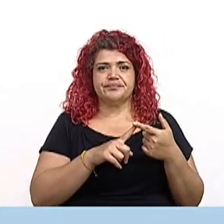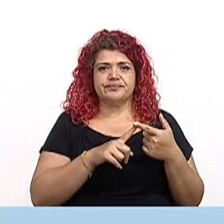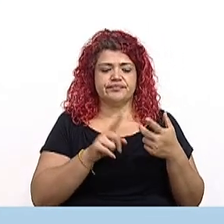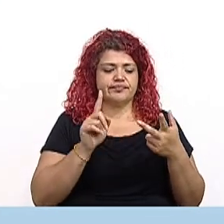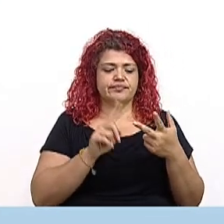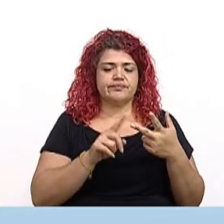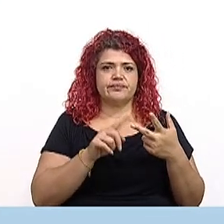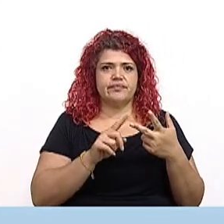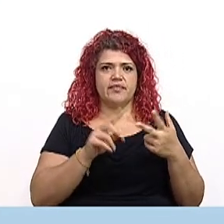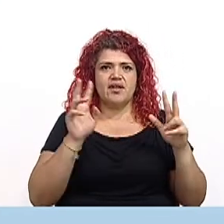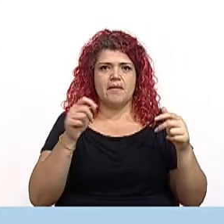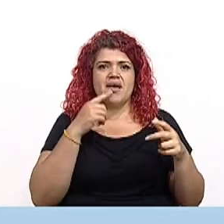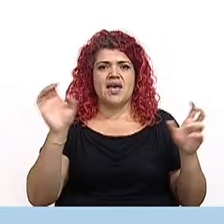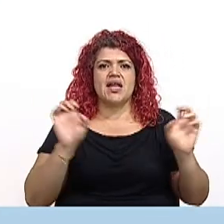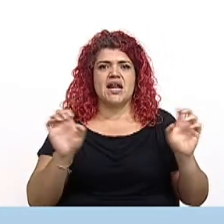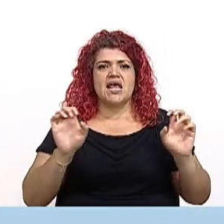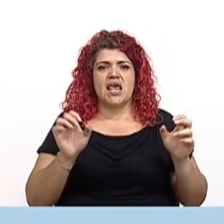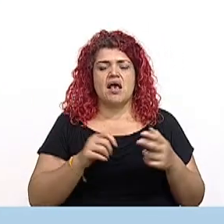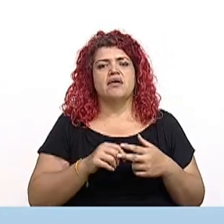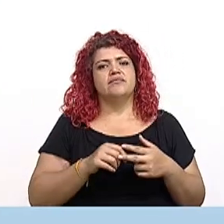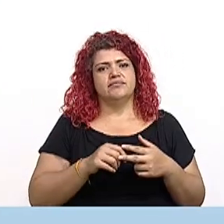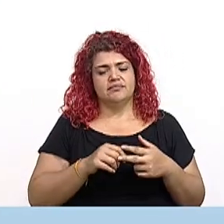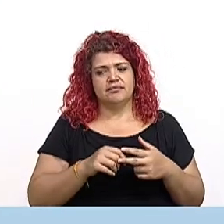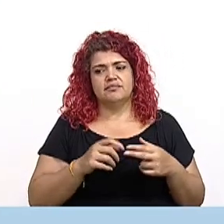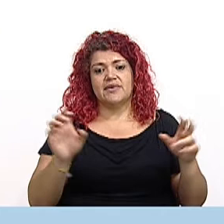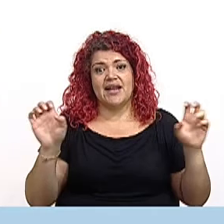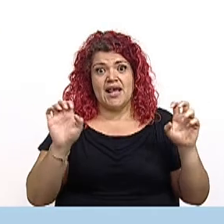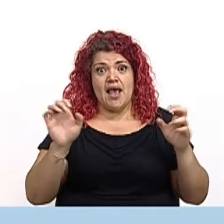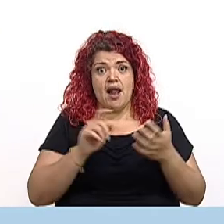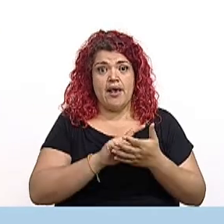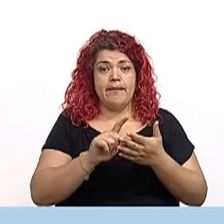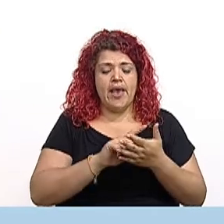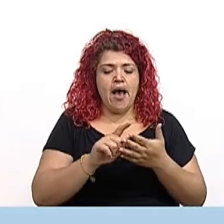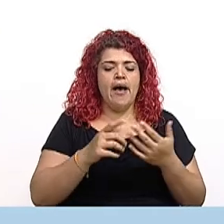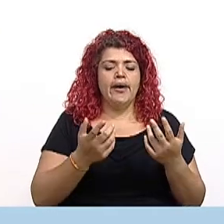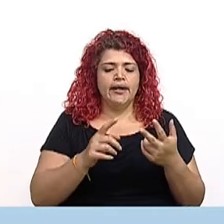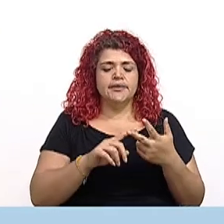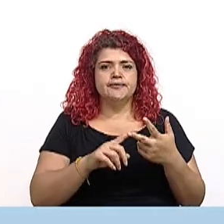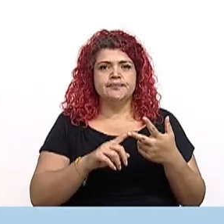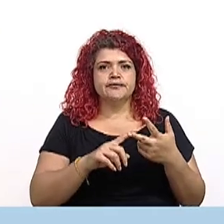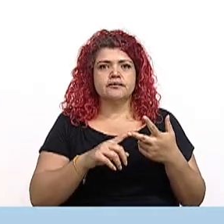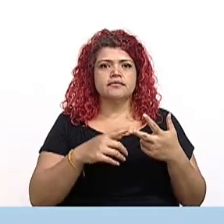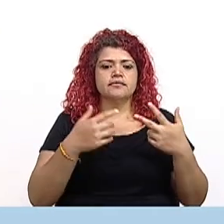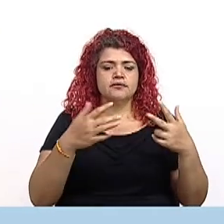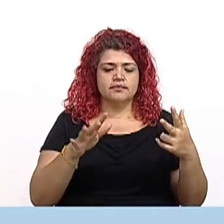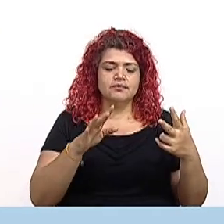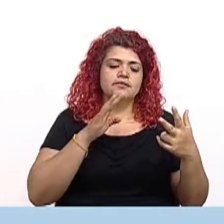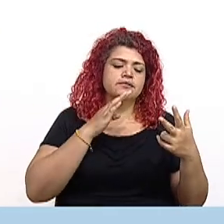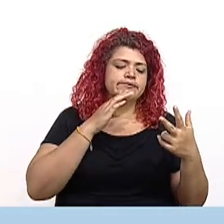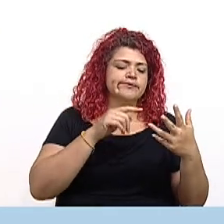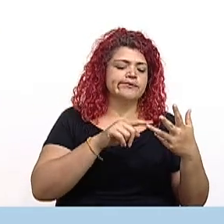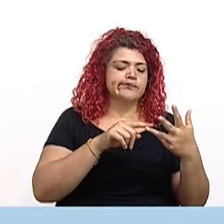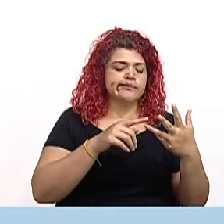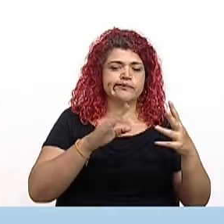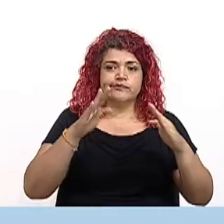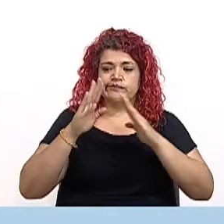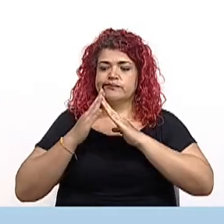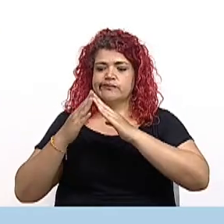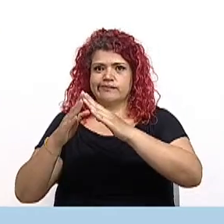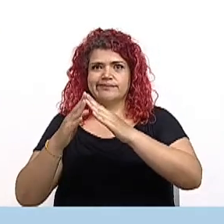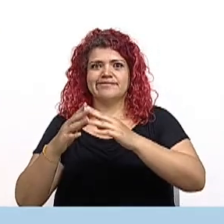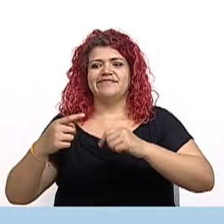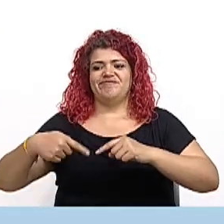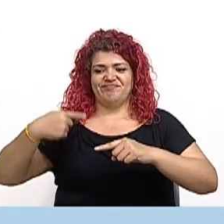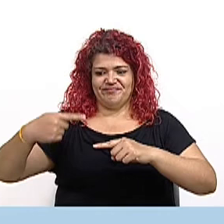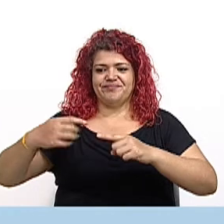un espacio al tema de la energía, obviamente a las energías limpias y renovables. Se habla de ciudades sostenibles. Se